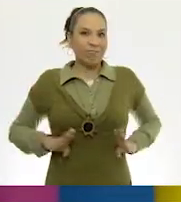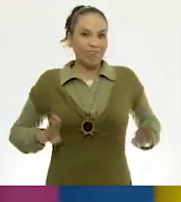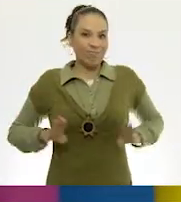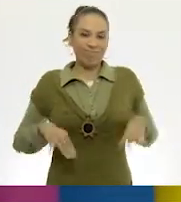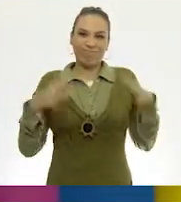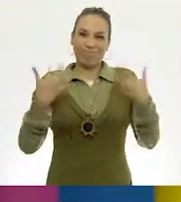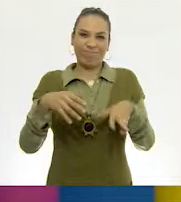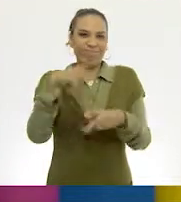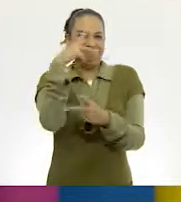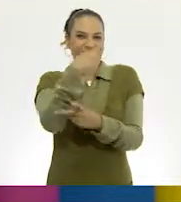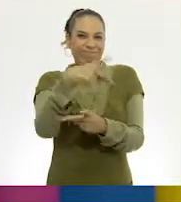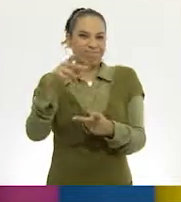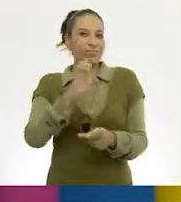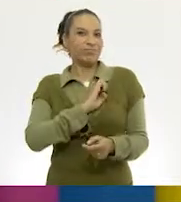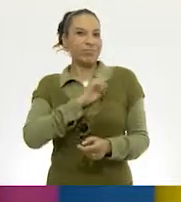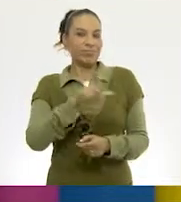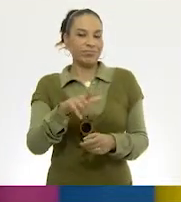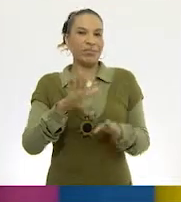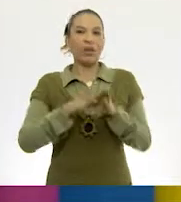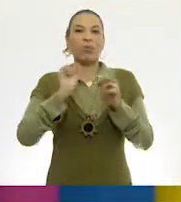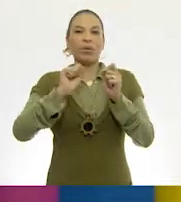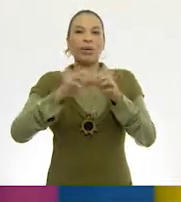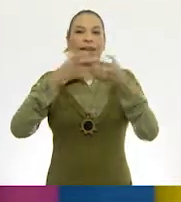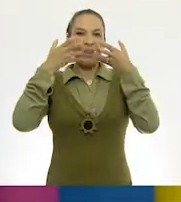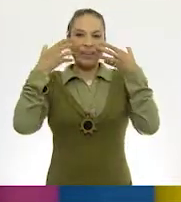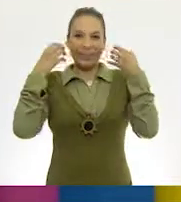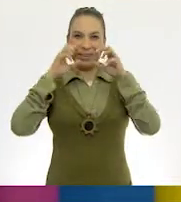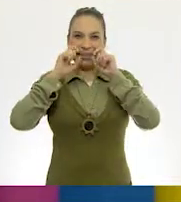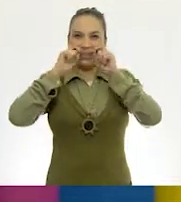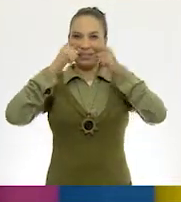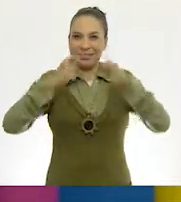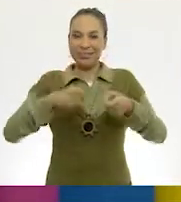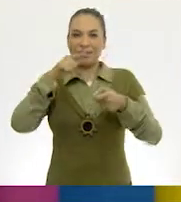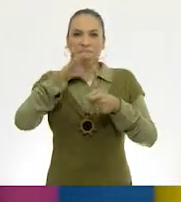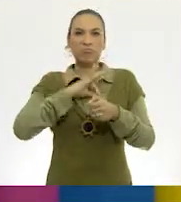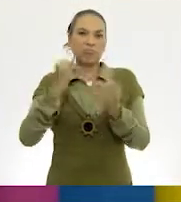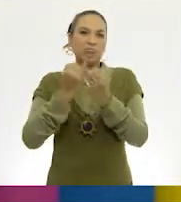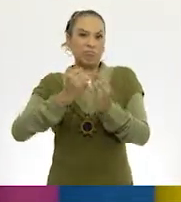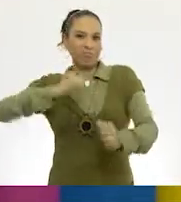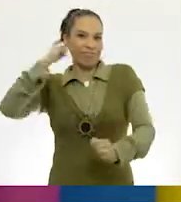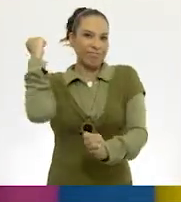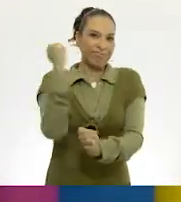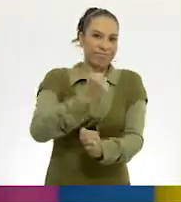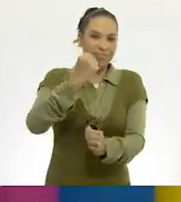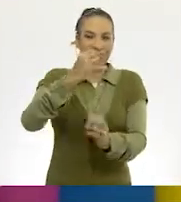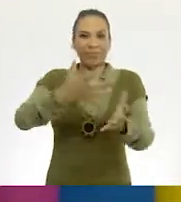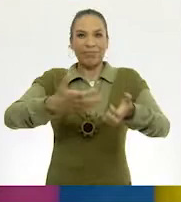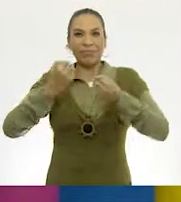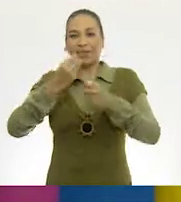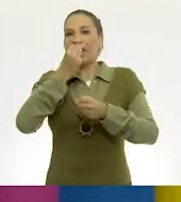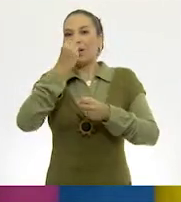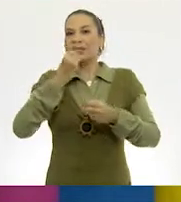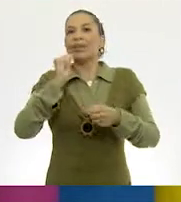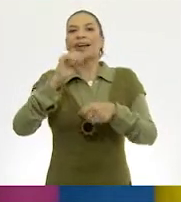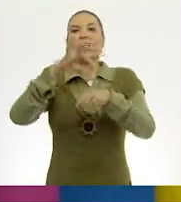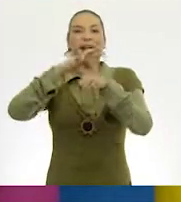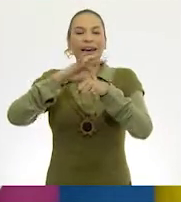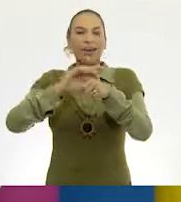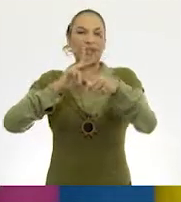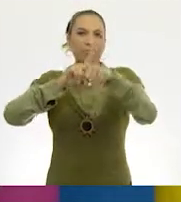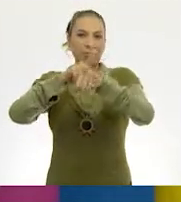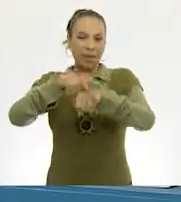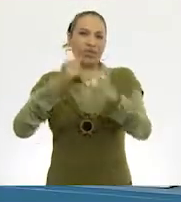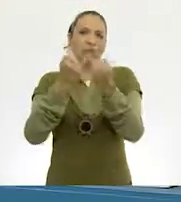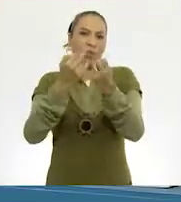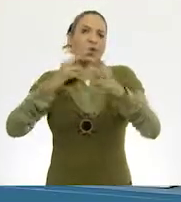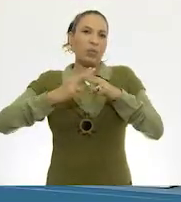características tan particulares como los dientes de sable, al final eran cazados para aprovechar la carne, la piel y hasta los